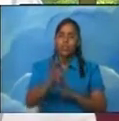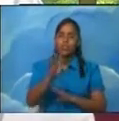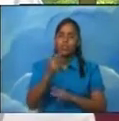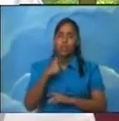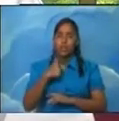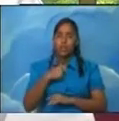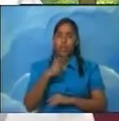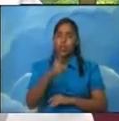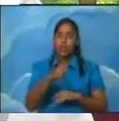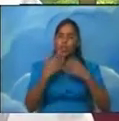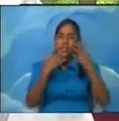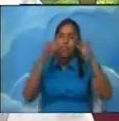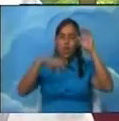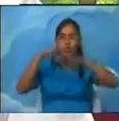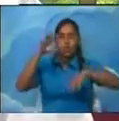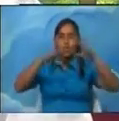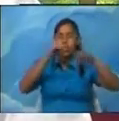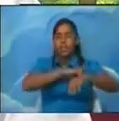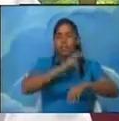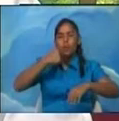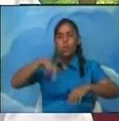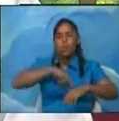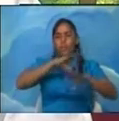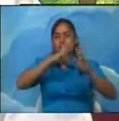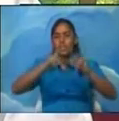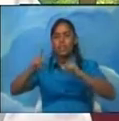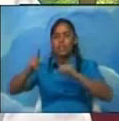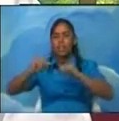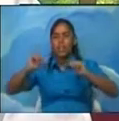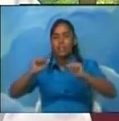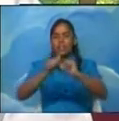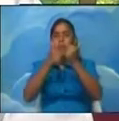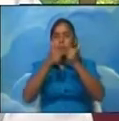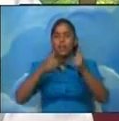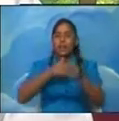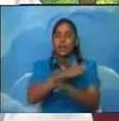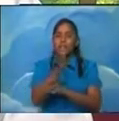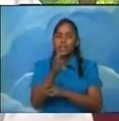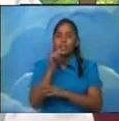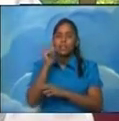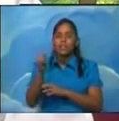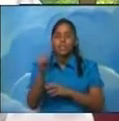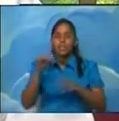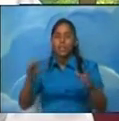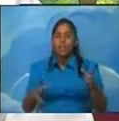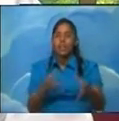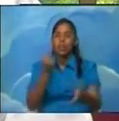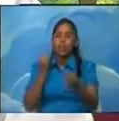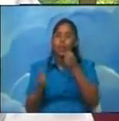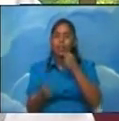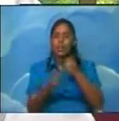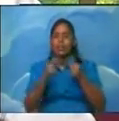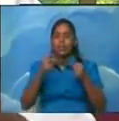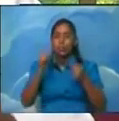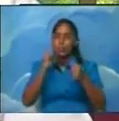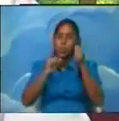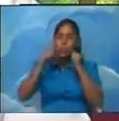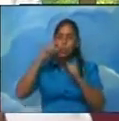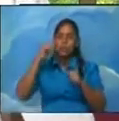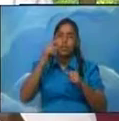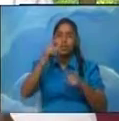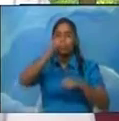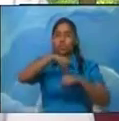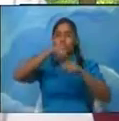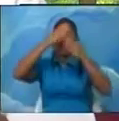yo daré la lluvia de vuestra tierra a su tiempo, la temprana y la tardía, y recogerás tu grano, tu vino y tu